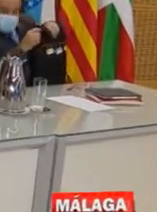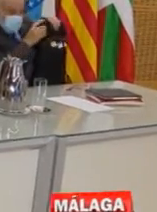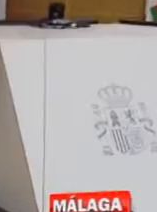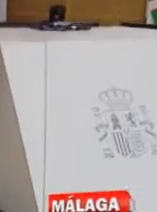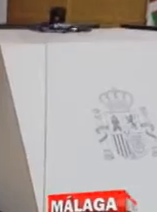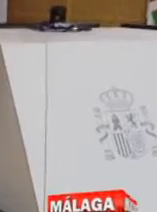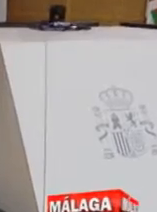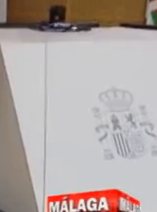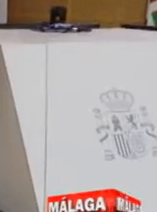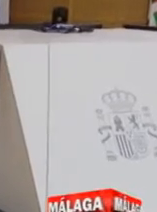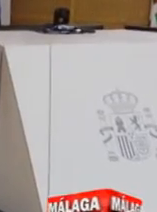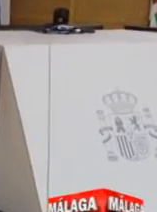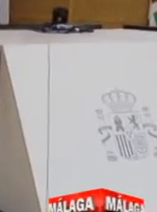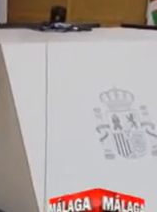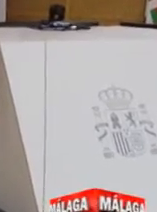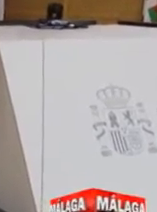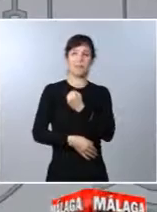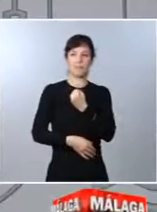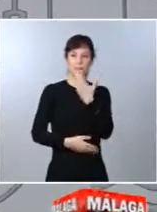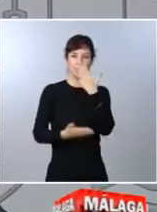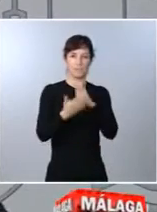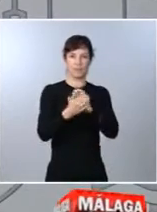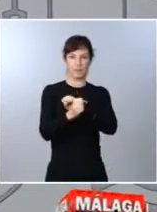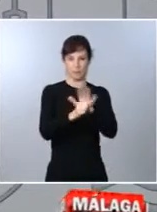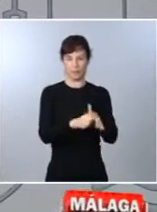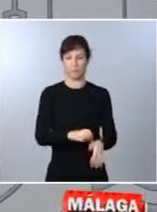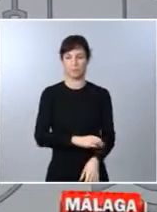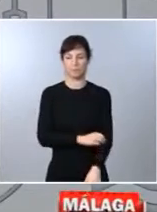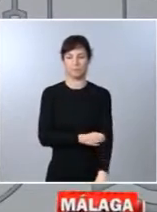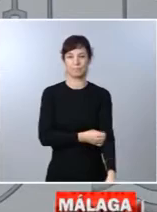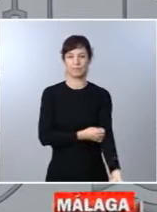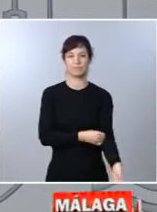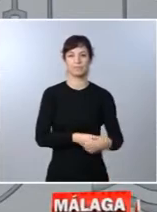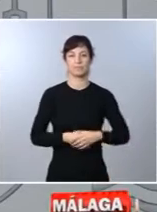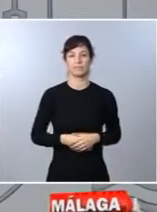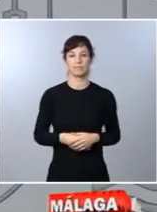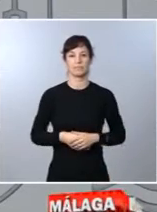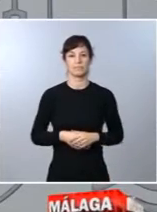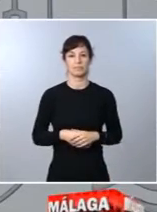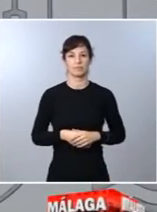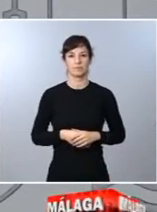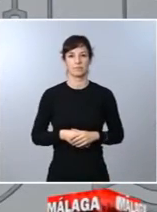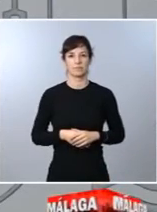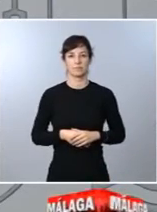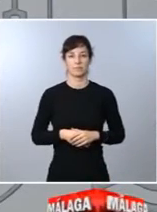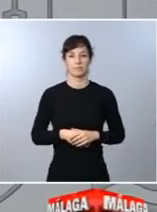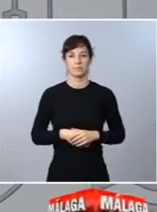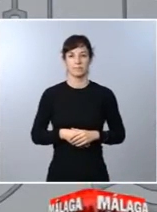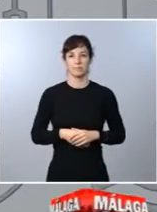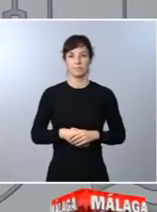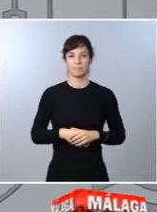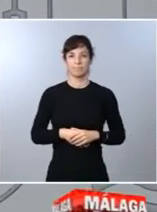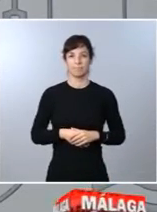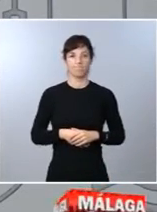impondrán en Navidad por la pandemia del COVID-19. Sabemos que es un asunto en el que toda la ciudadanía está muy